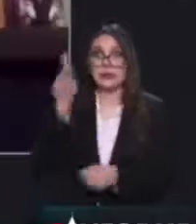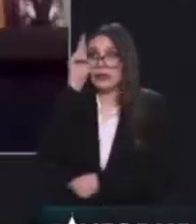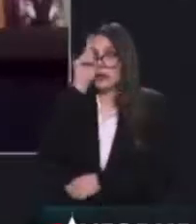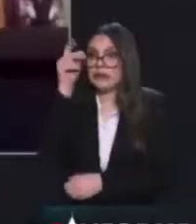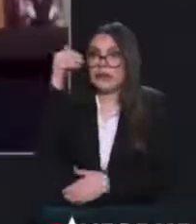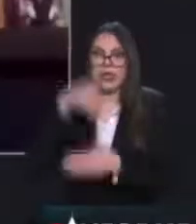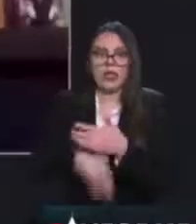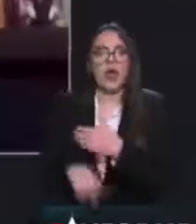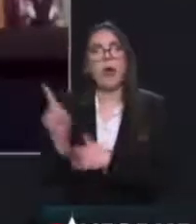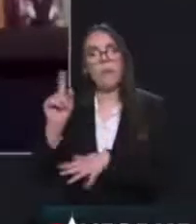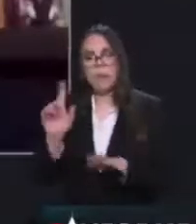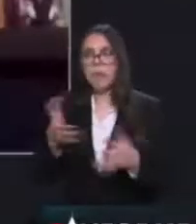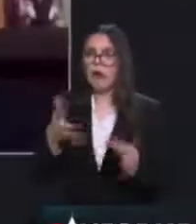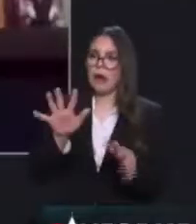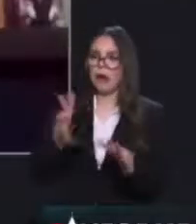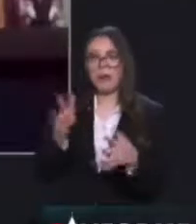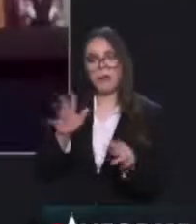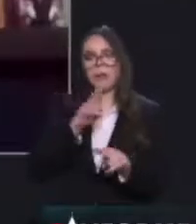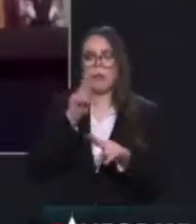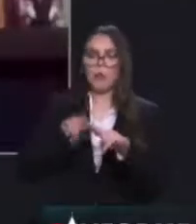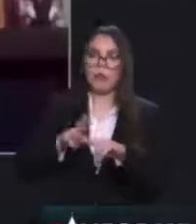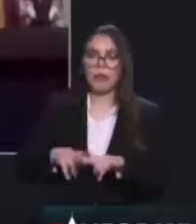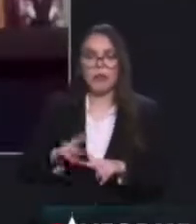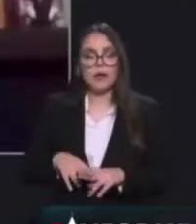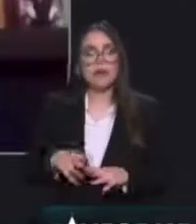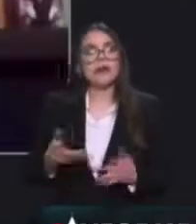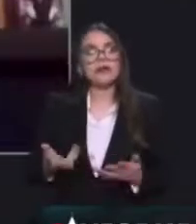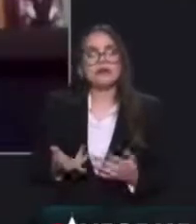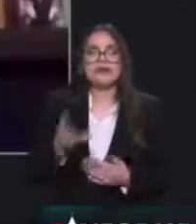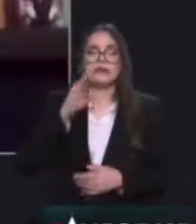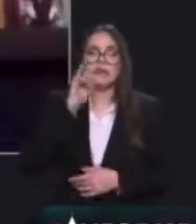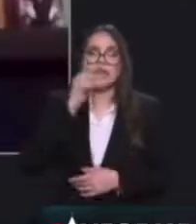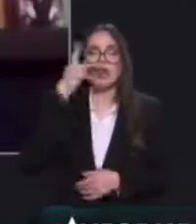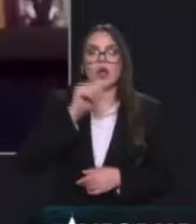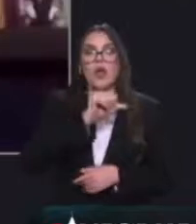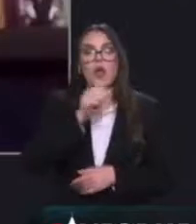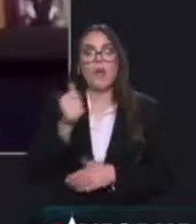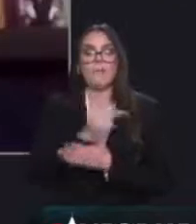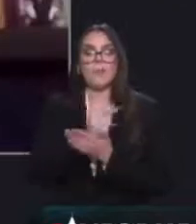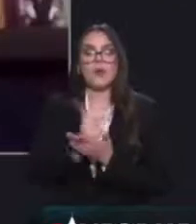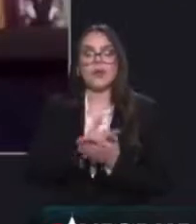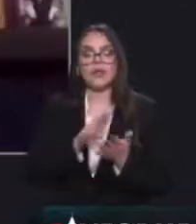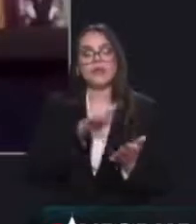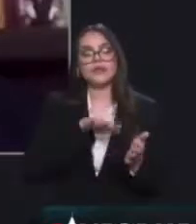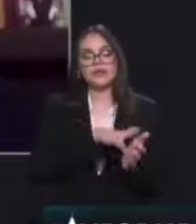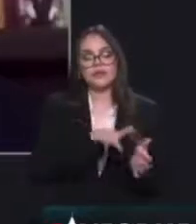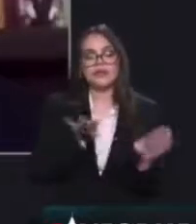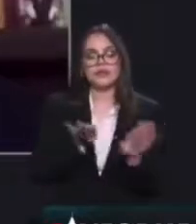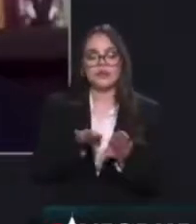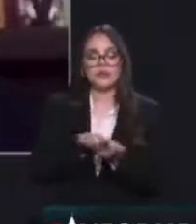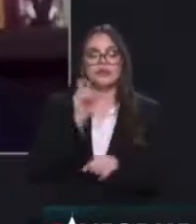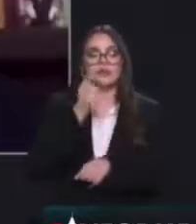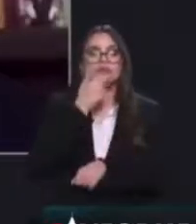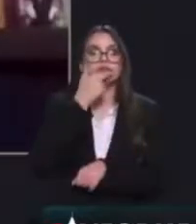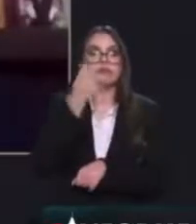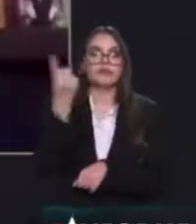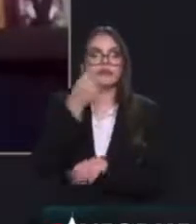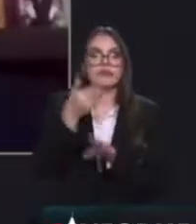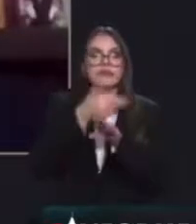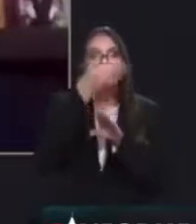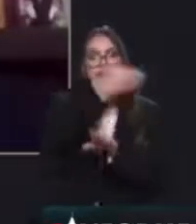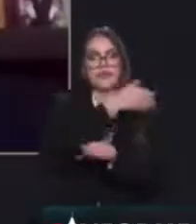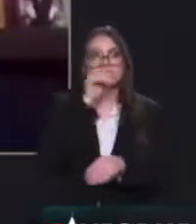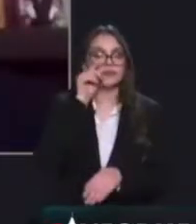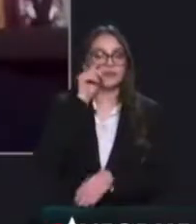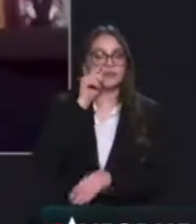con, digamos, las estimaciones del impacto de ciertos programas sociales, en realidad también estuvo mejor. Víctor. Así